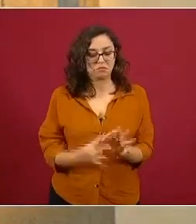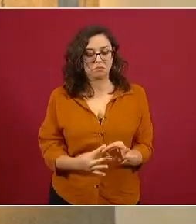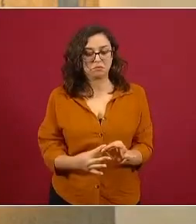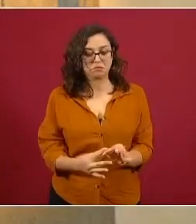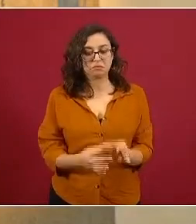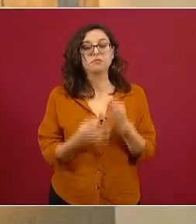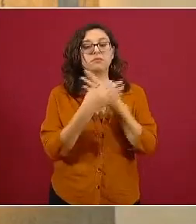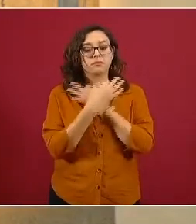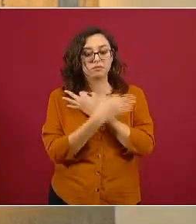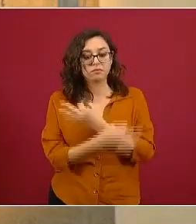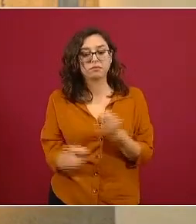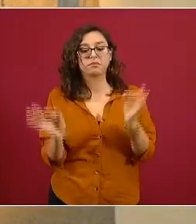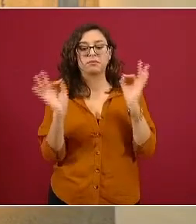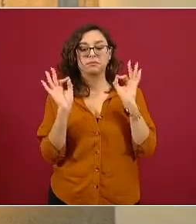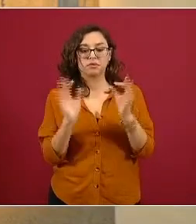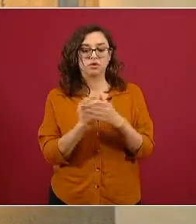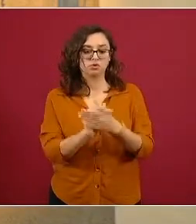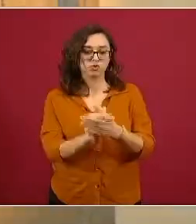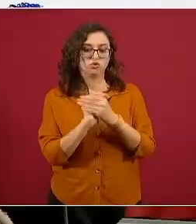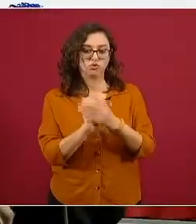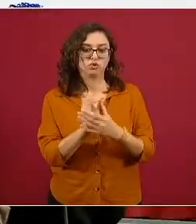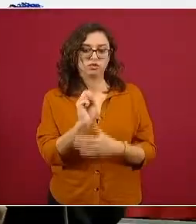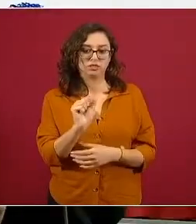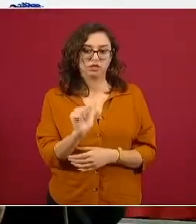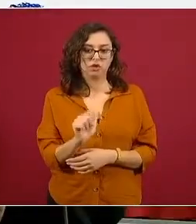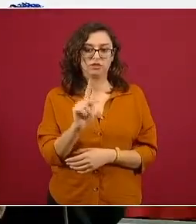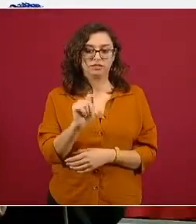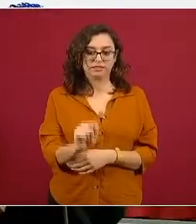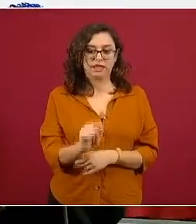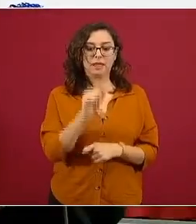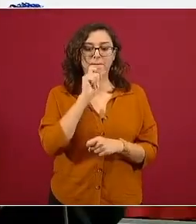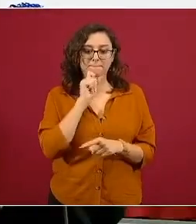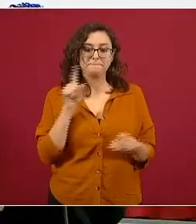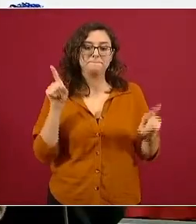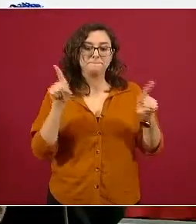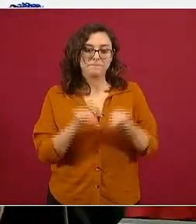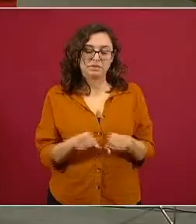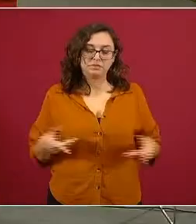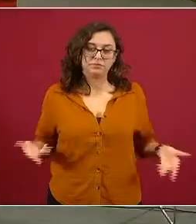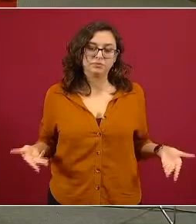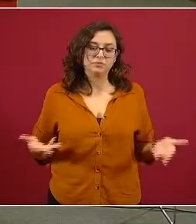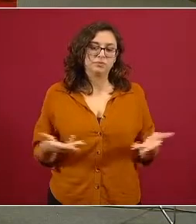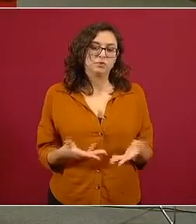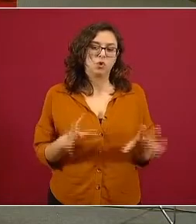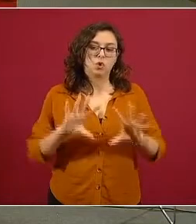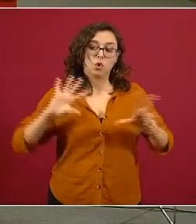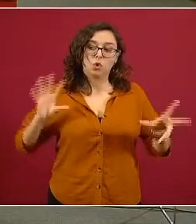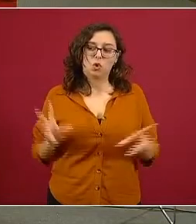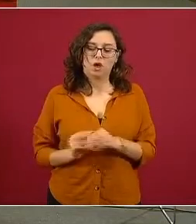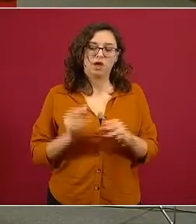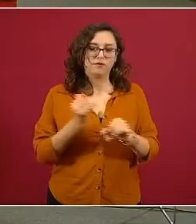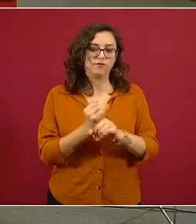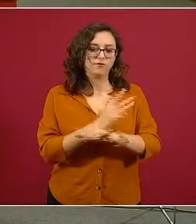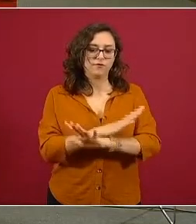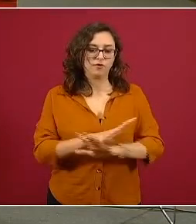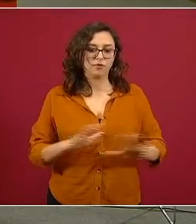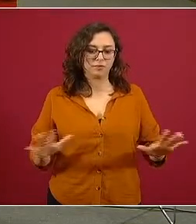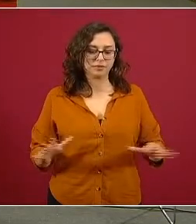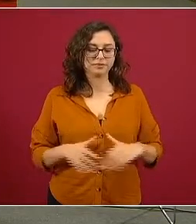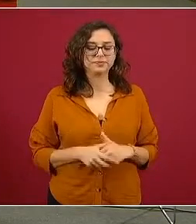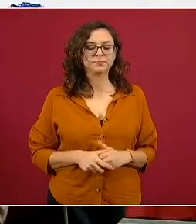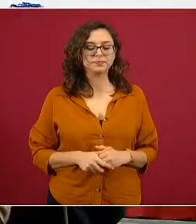se llevaría a cabo el sorteo del SAT y la presentación de los resultados que se alcancen en el Buen